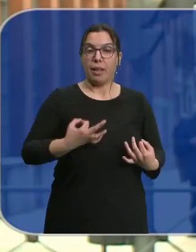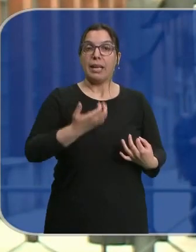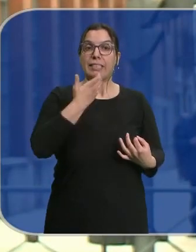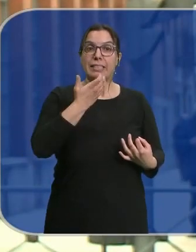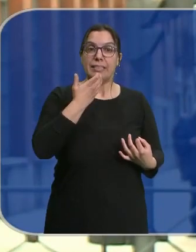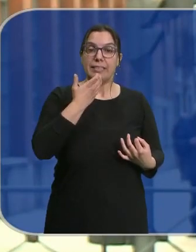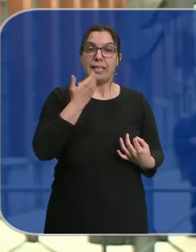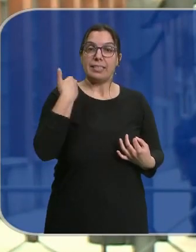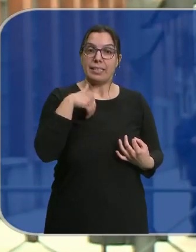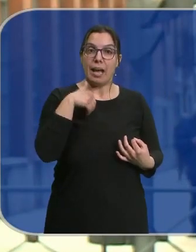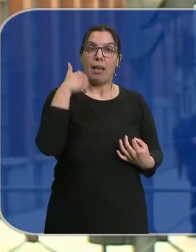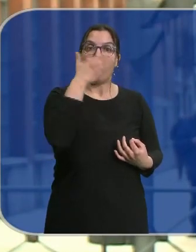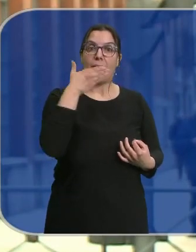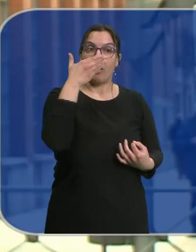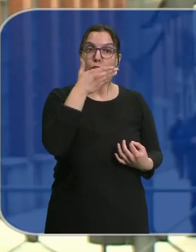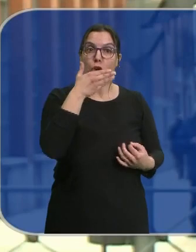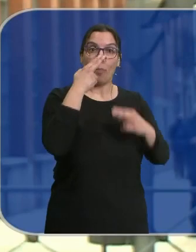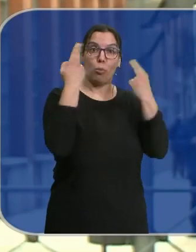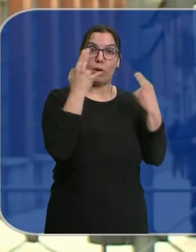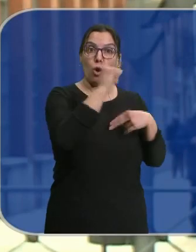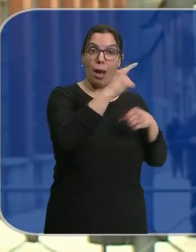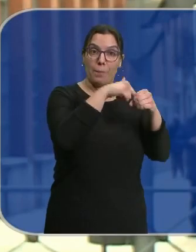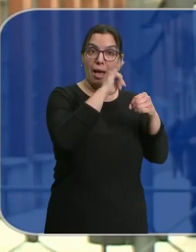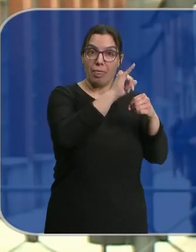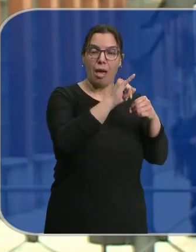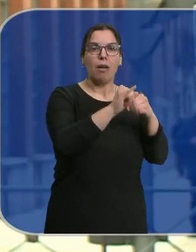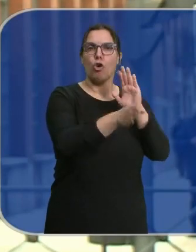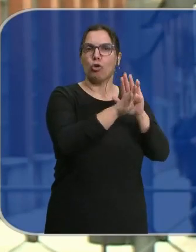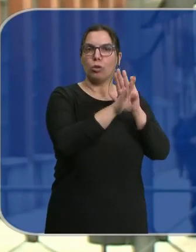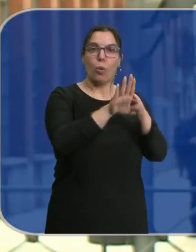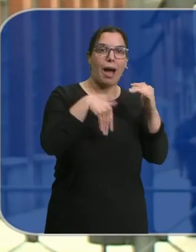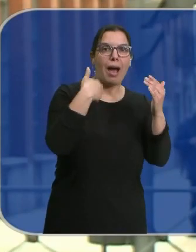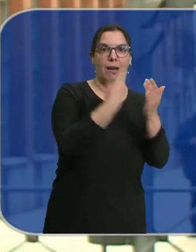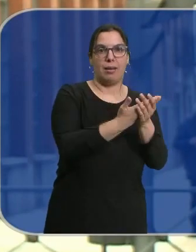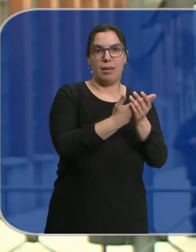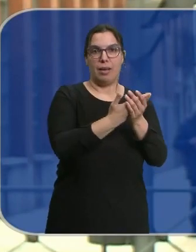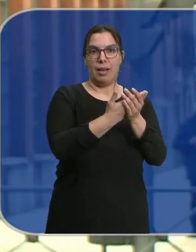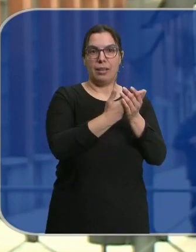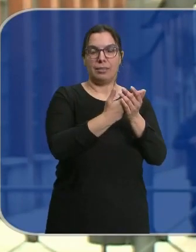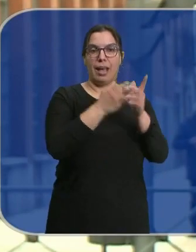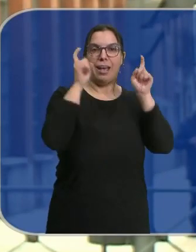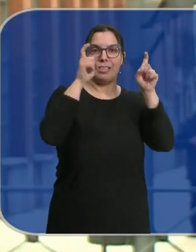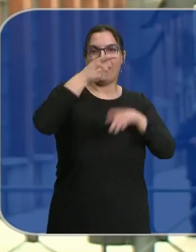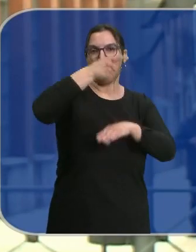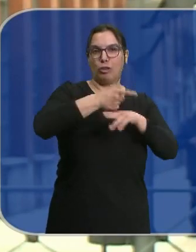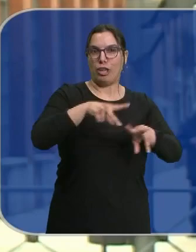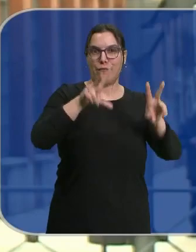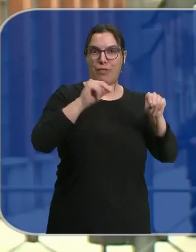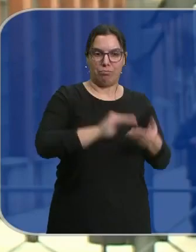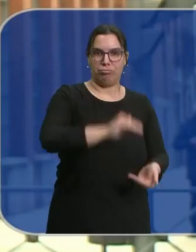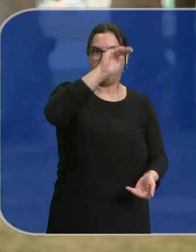que ya están en un centro público tienen garantizada la permanencia hasta la finalización de las enseñanzas